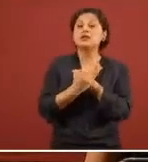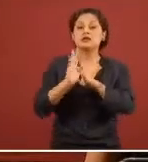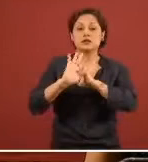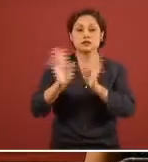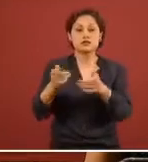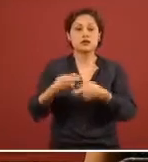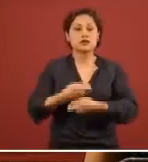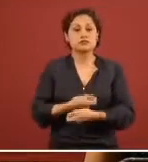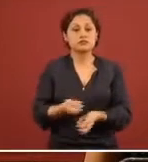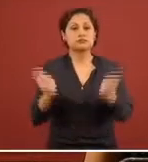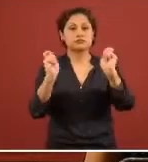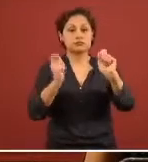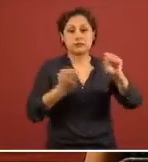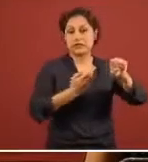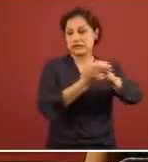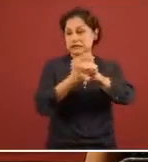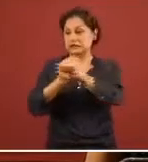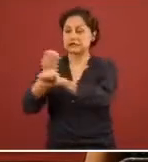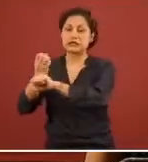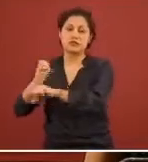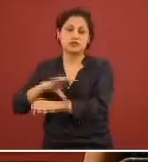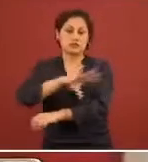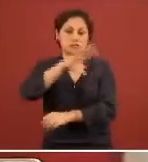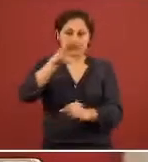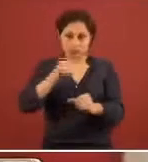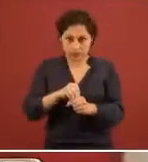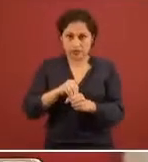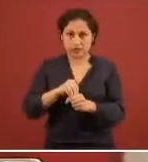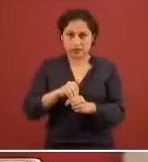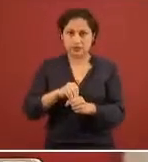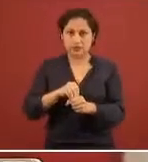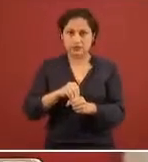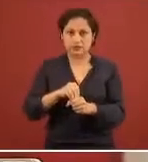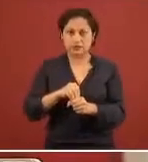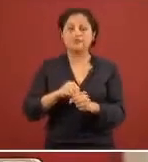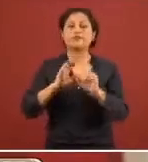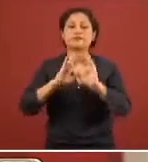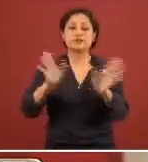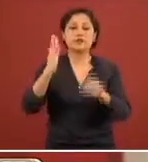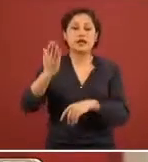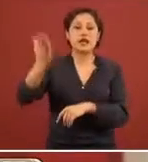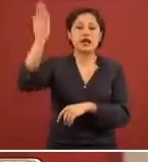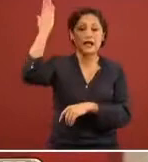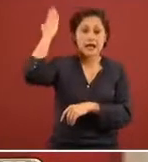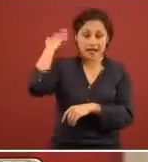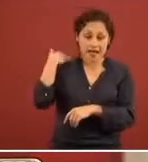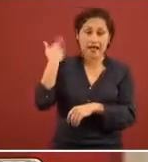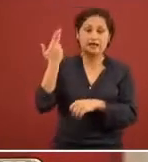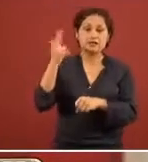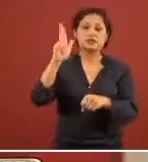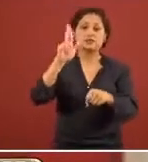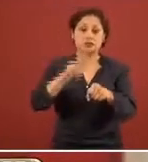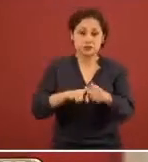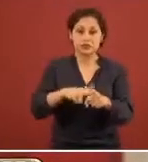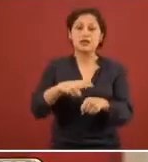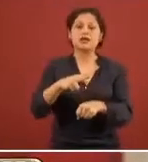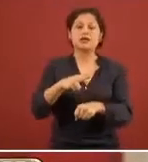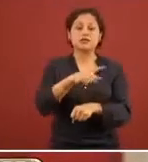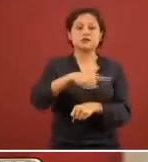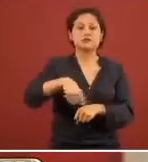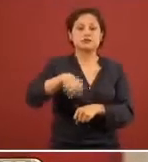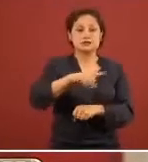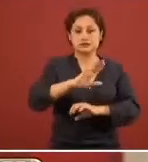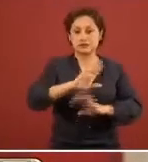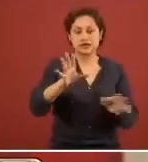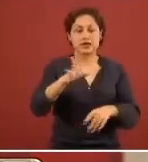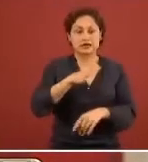a los 32 estados, ya estaban en uso en las unidades clínicas. La gran mayoría identificó que sí, hubo